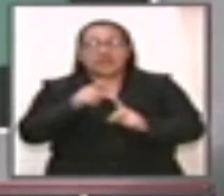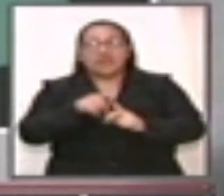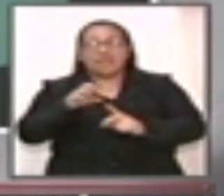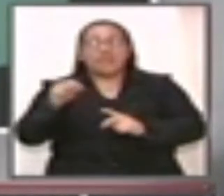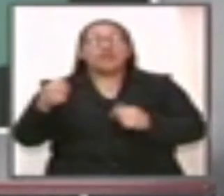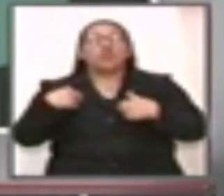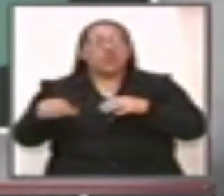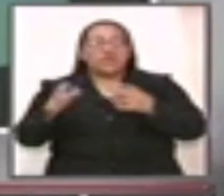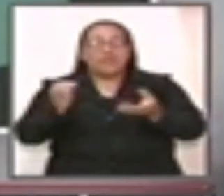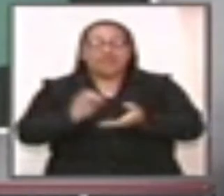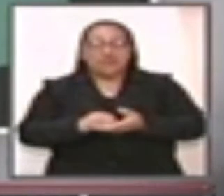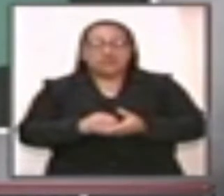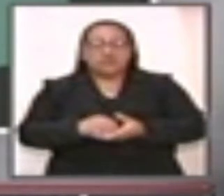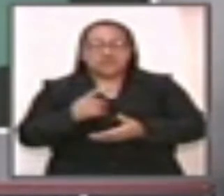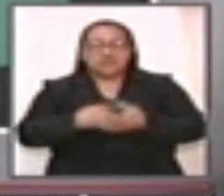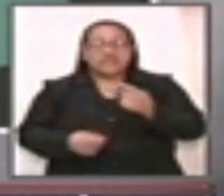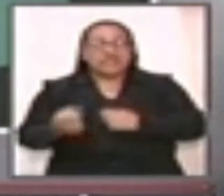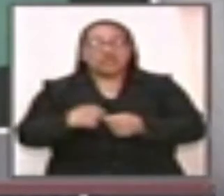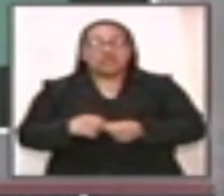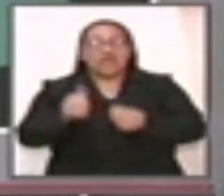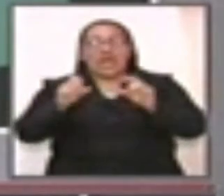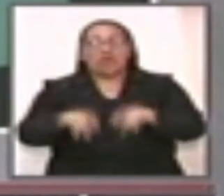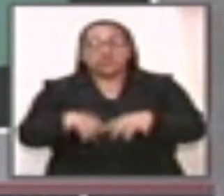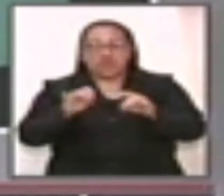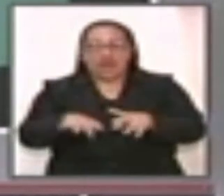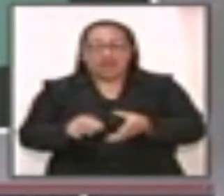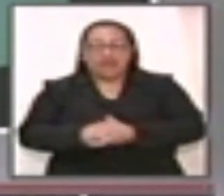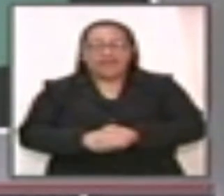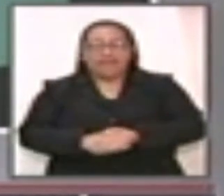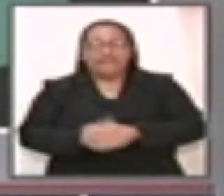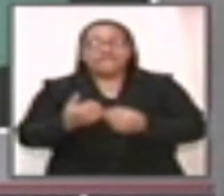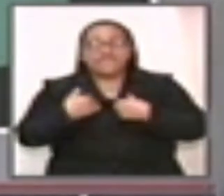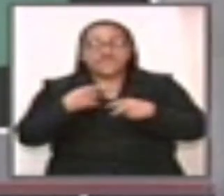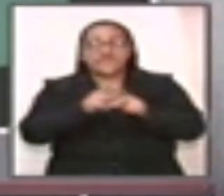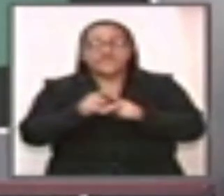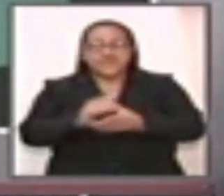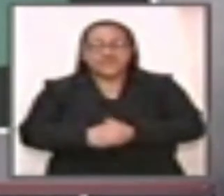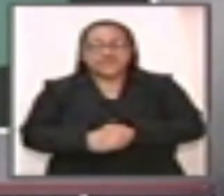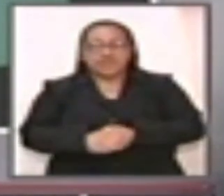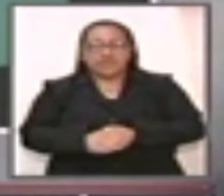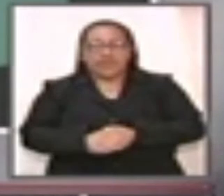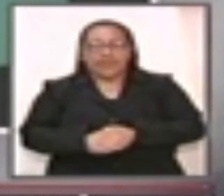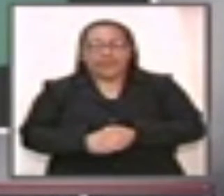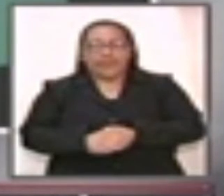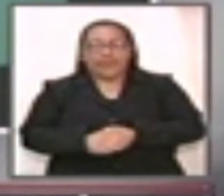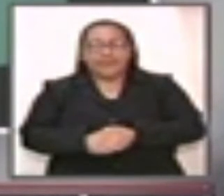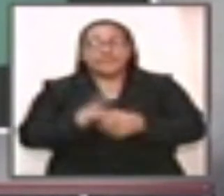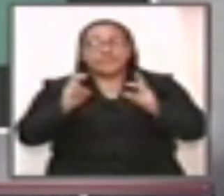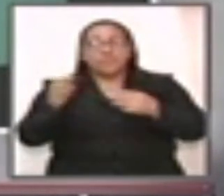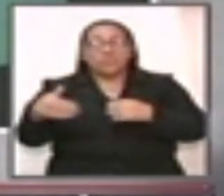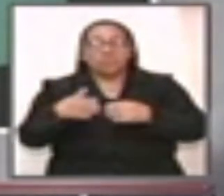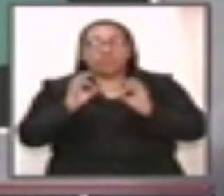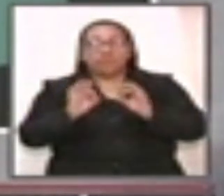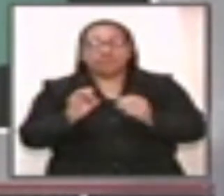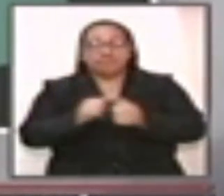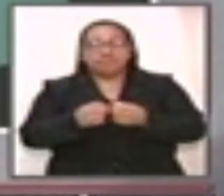lo va a hacer aún más, que es el mercado de Australia. Tenemos también en la línea de productos pesqueros,